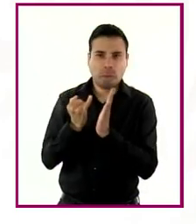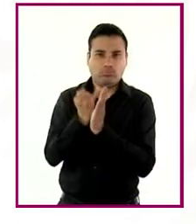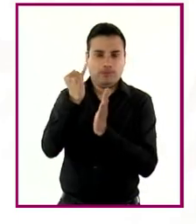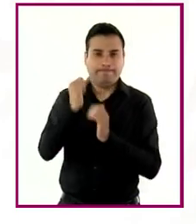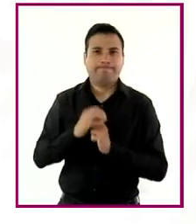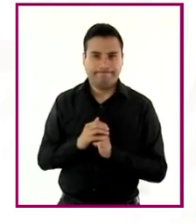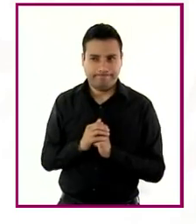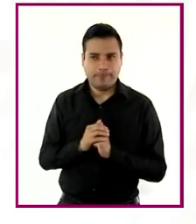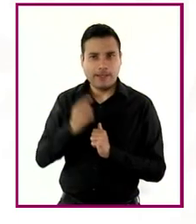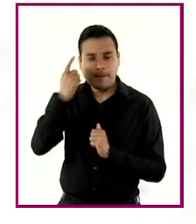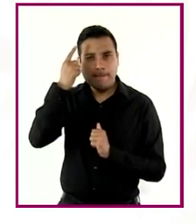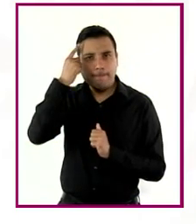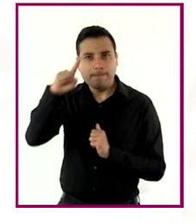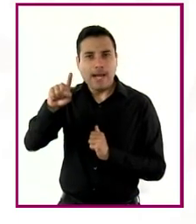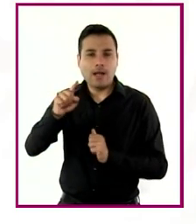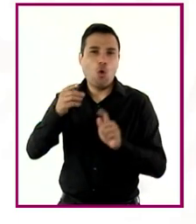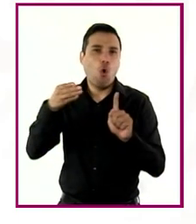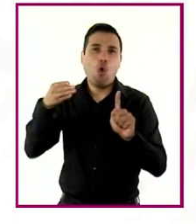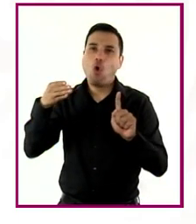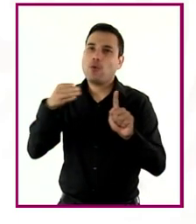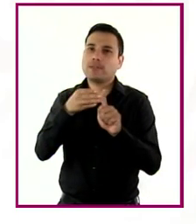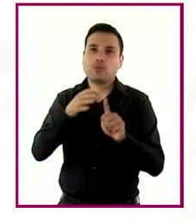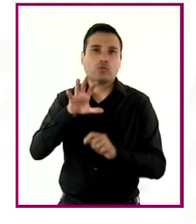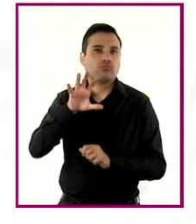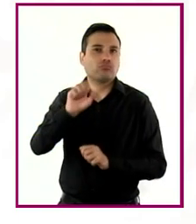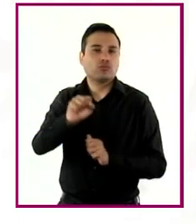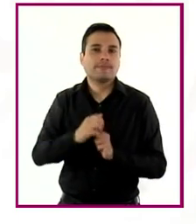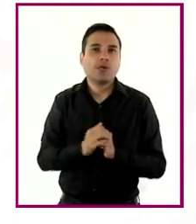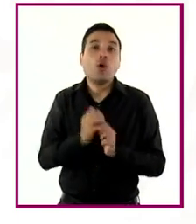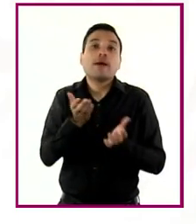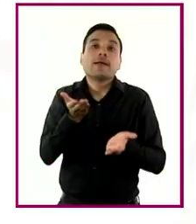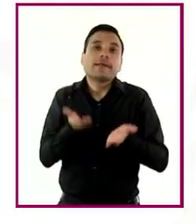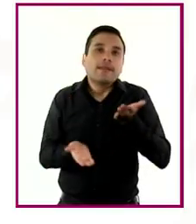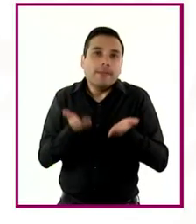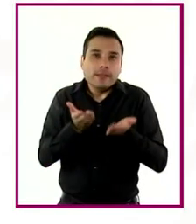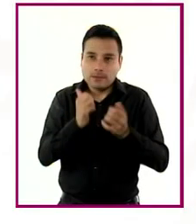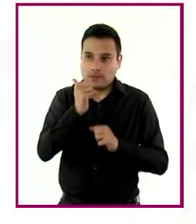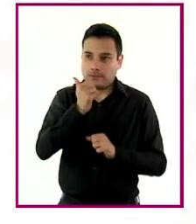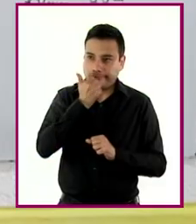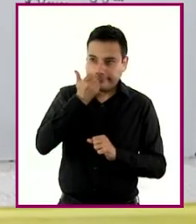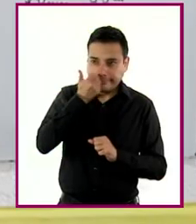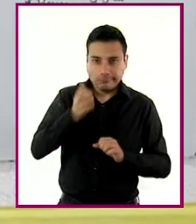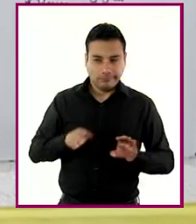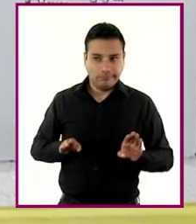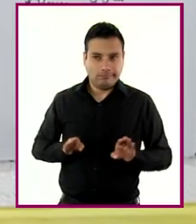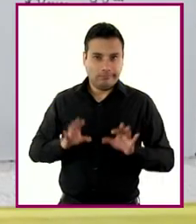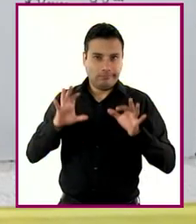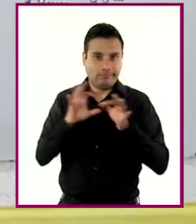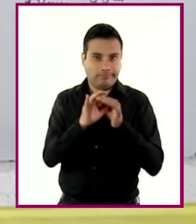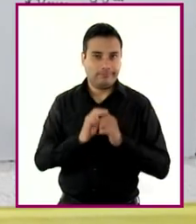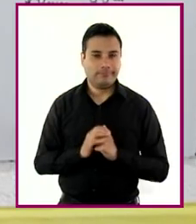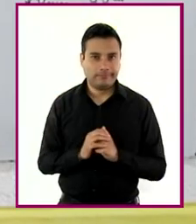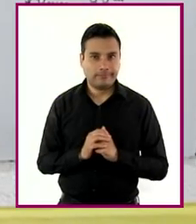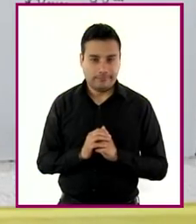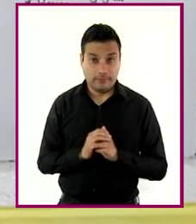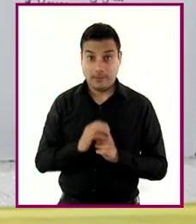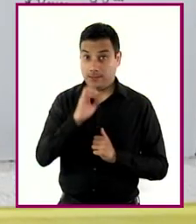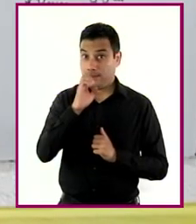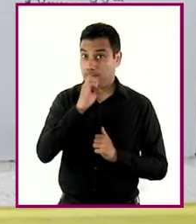alcanzar los propósitos según las características de nuestros estudiantes. En